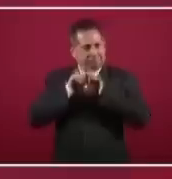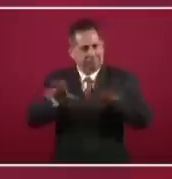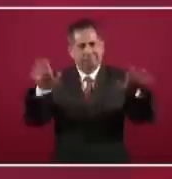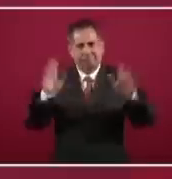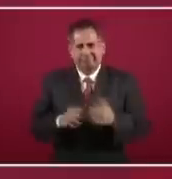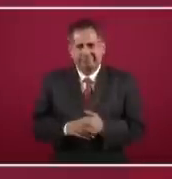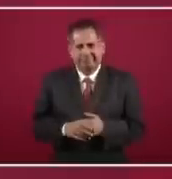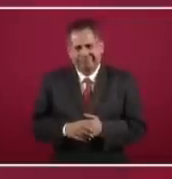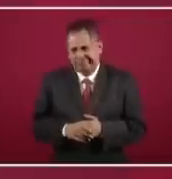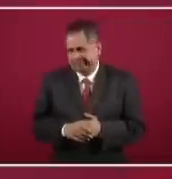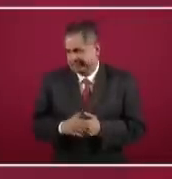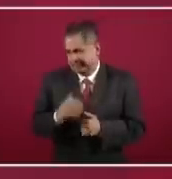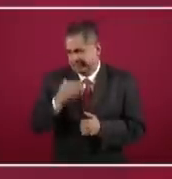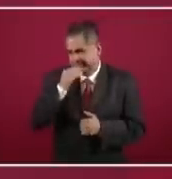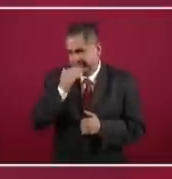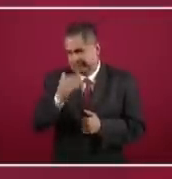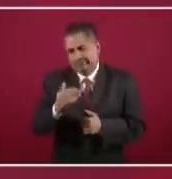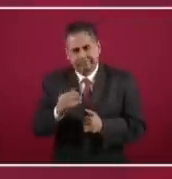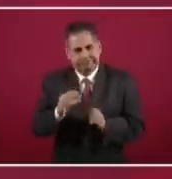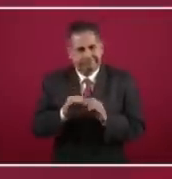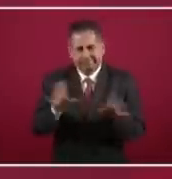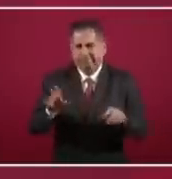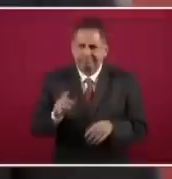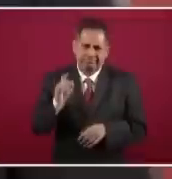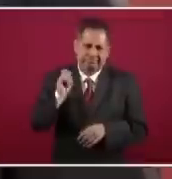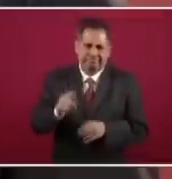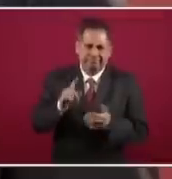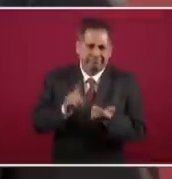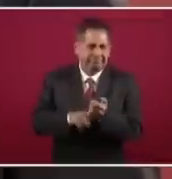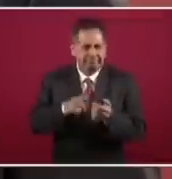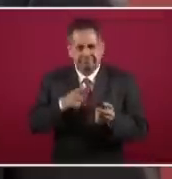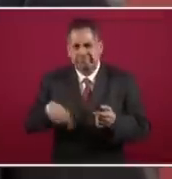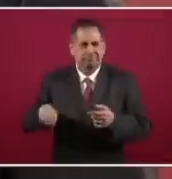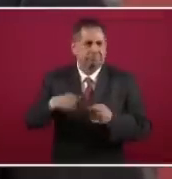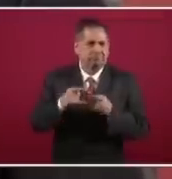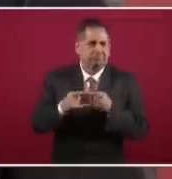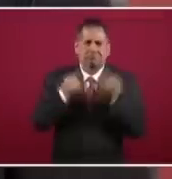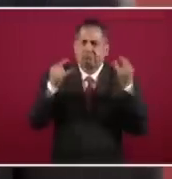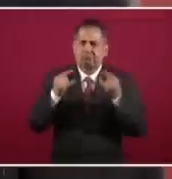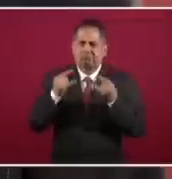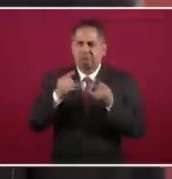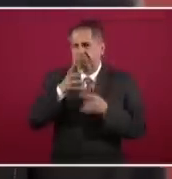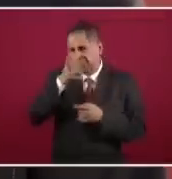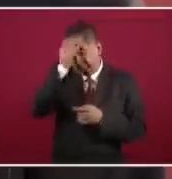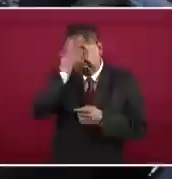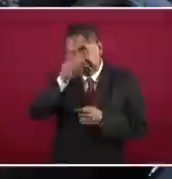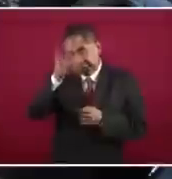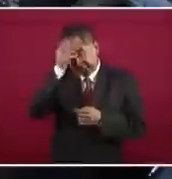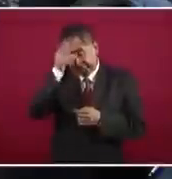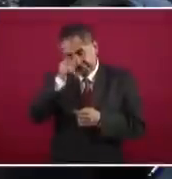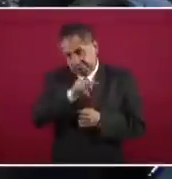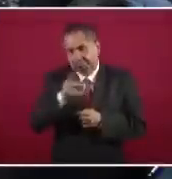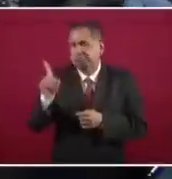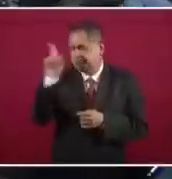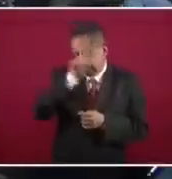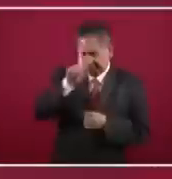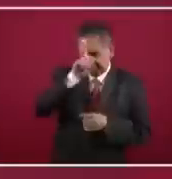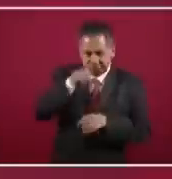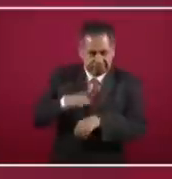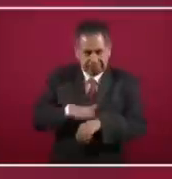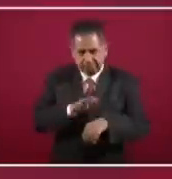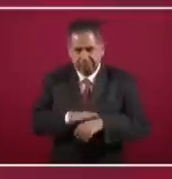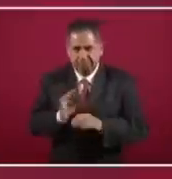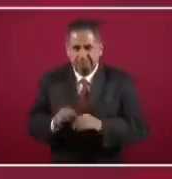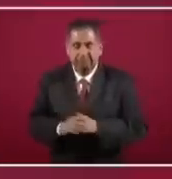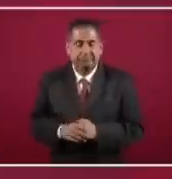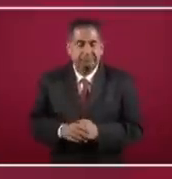Es una muy buena clase de historia, la recomiendo.